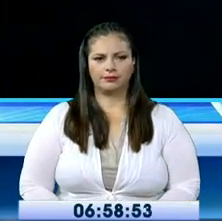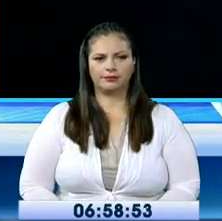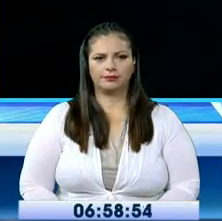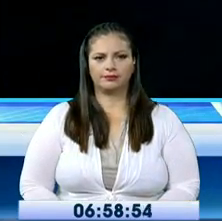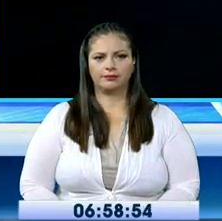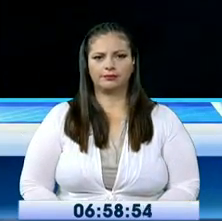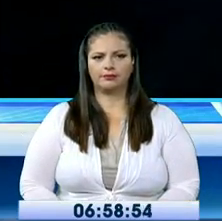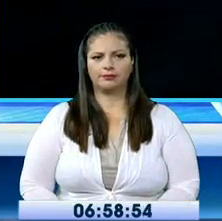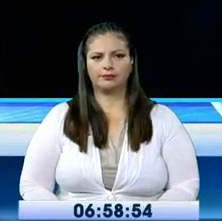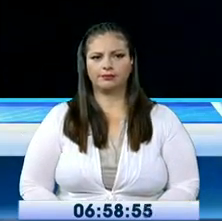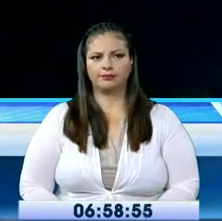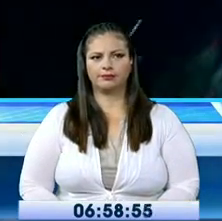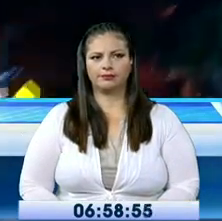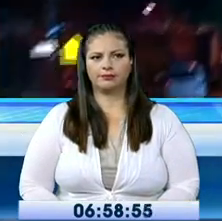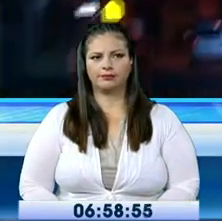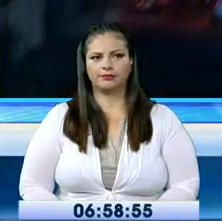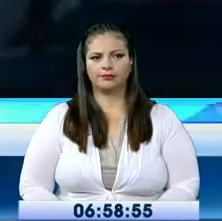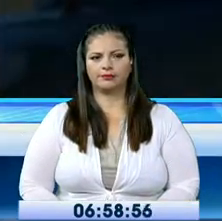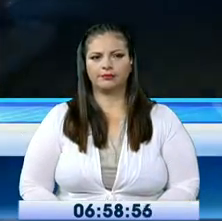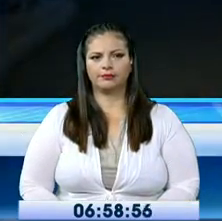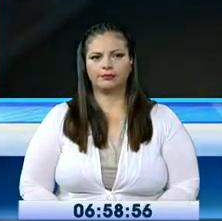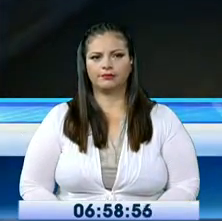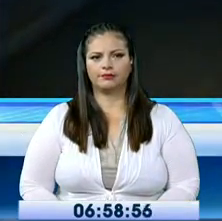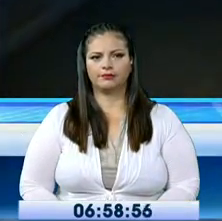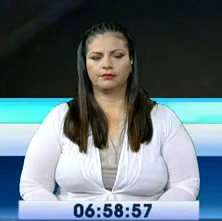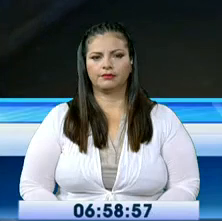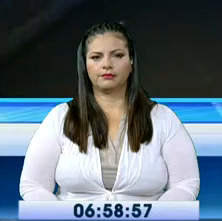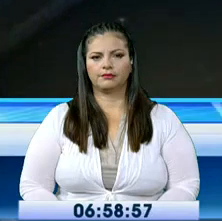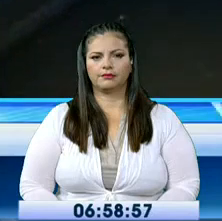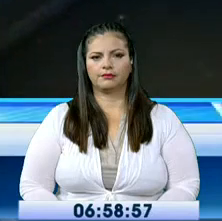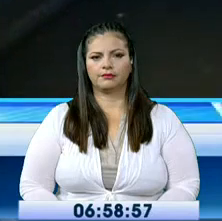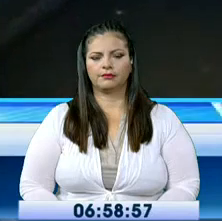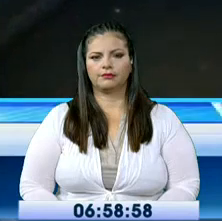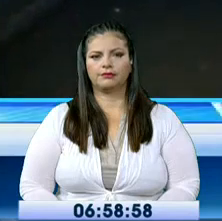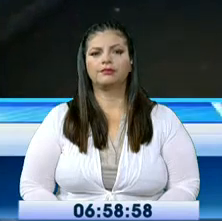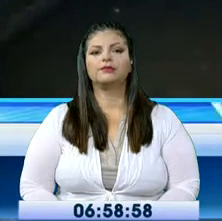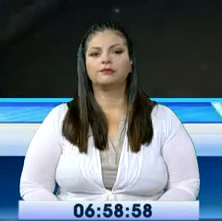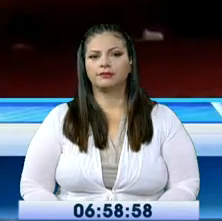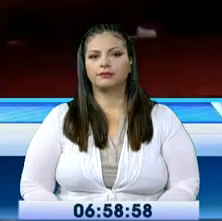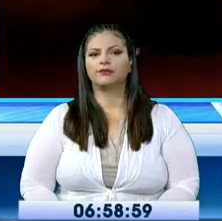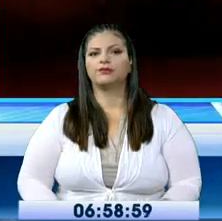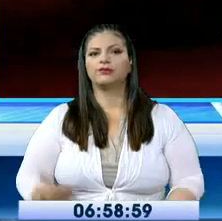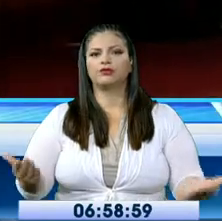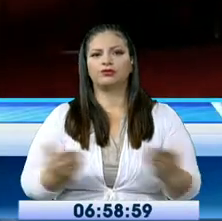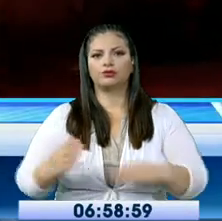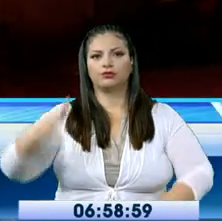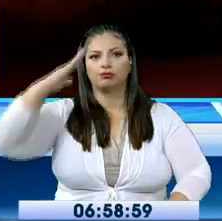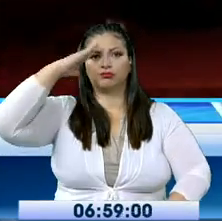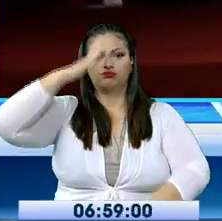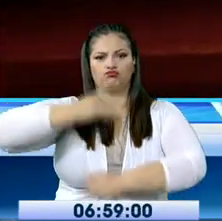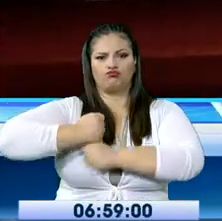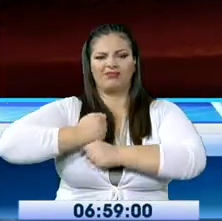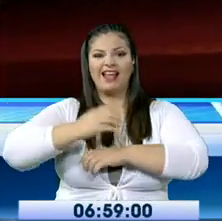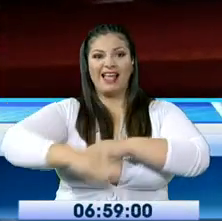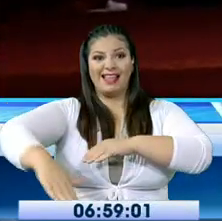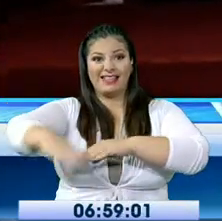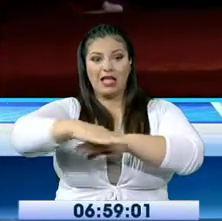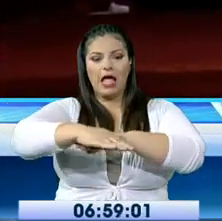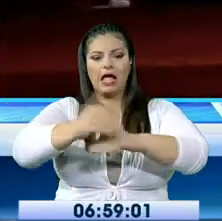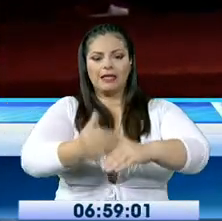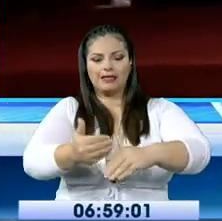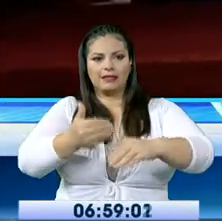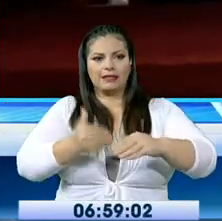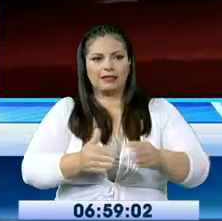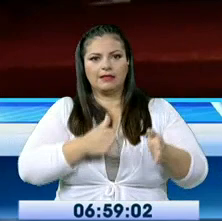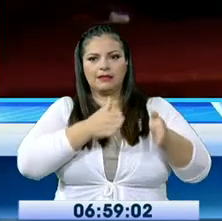Es que ya. Hay muchos segundos de retraso. Es justamente atrás del cementerio, pero en la parte donde han construido bóvedas nuevas.